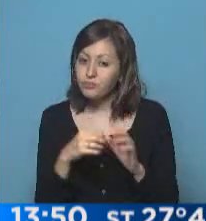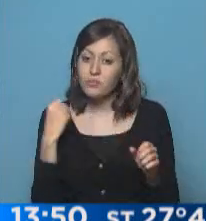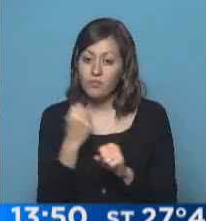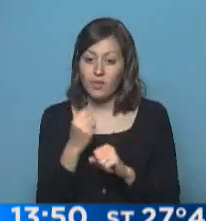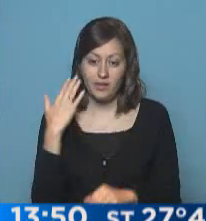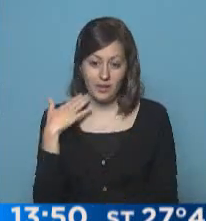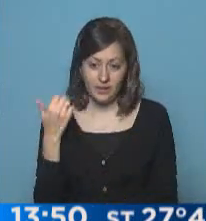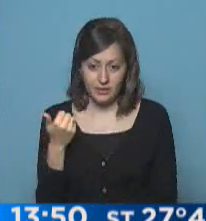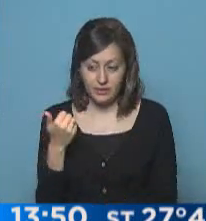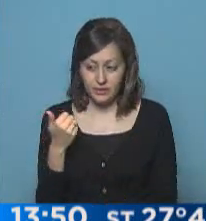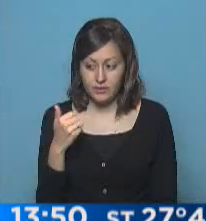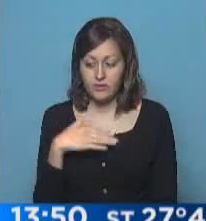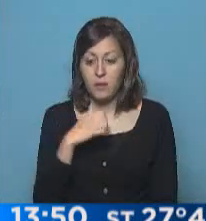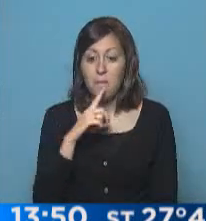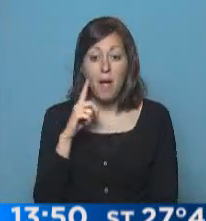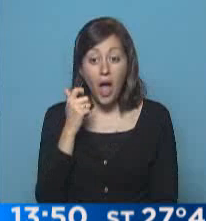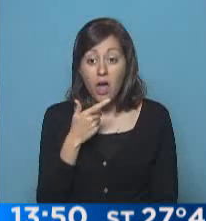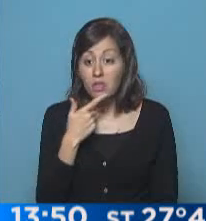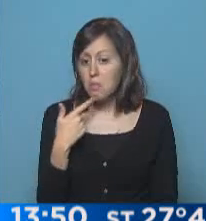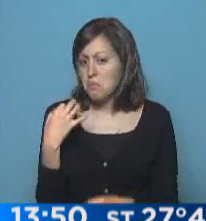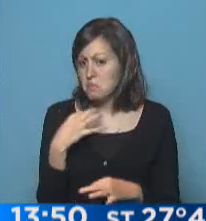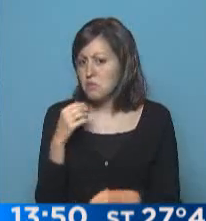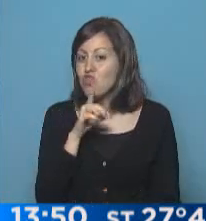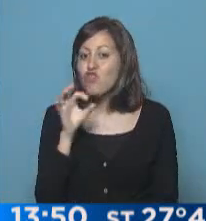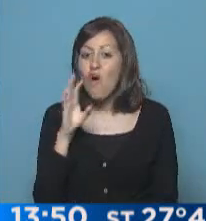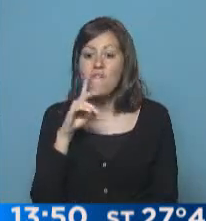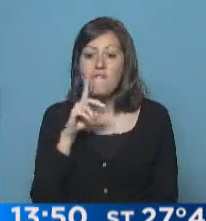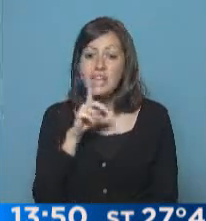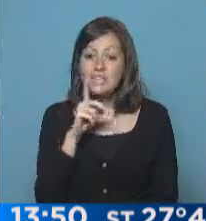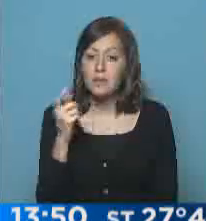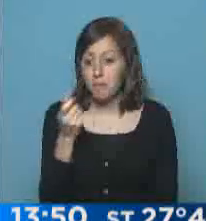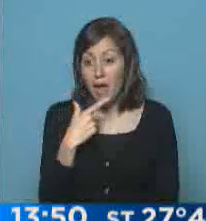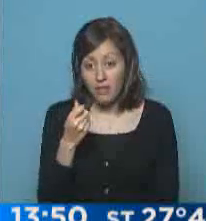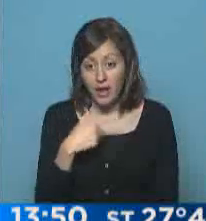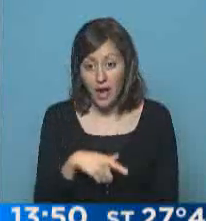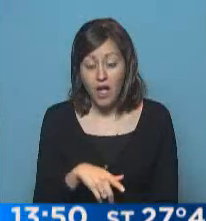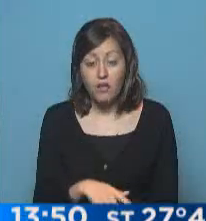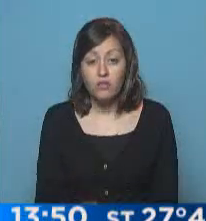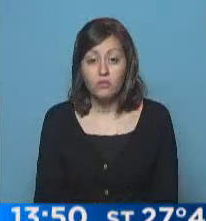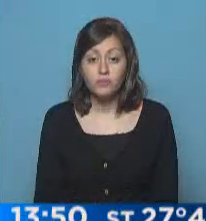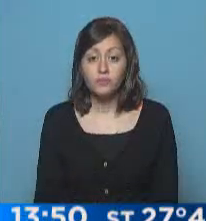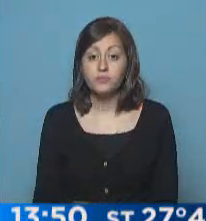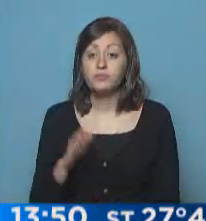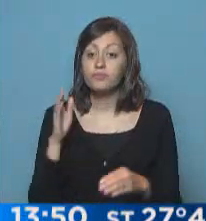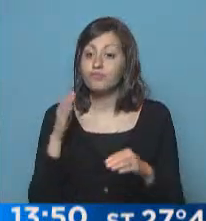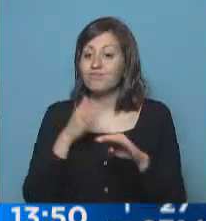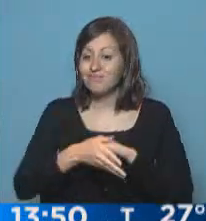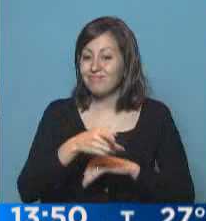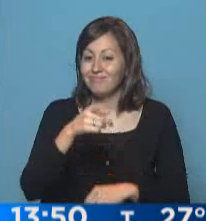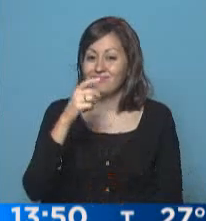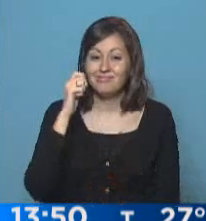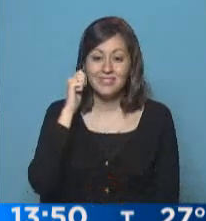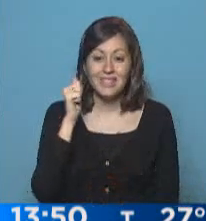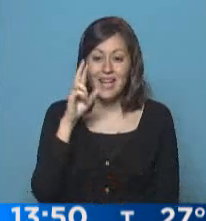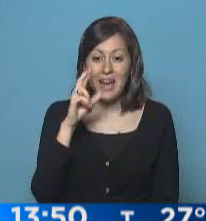Matías este salió bien del tobat eh medicado entró a a granaderos fue de